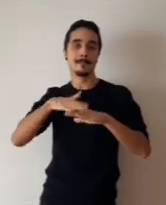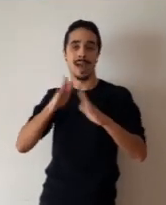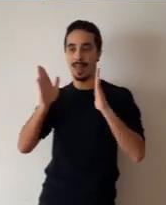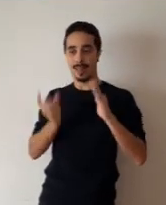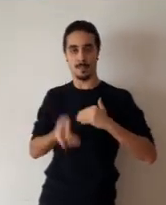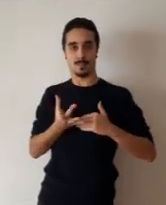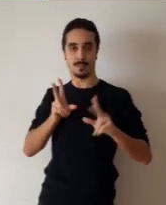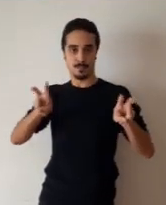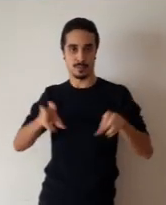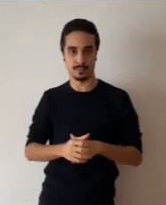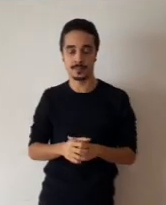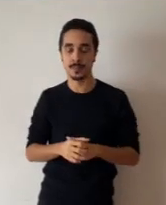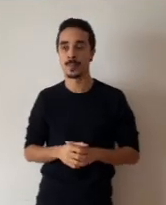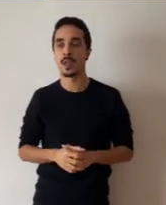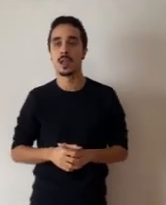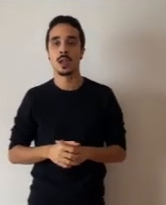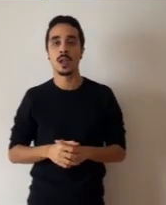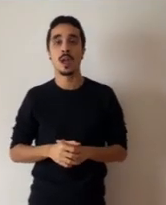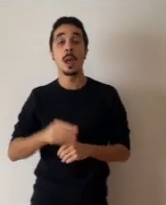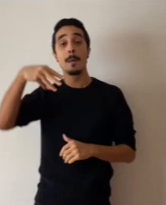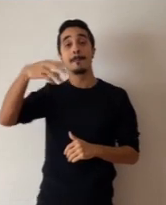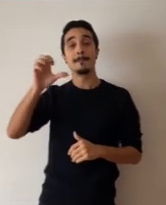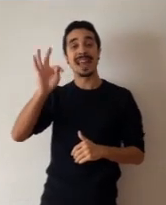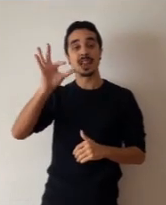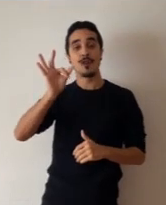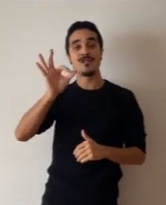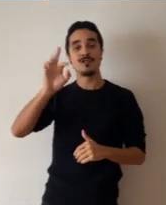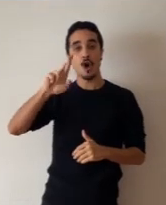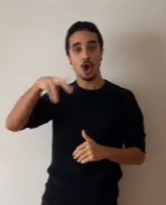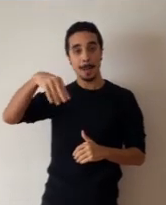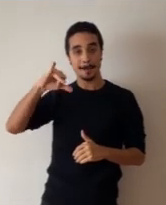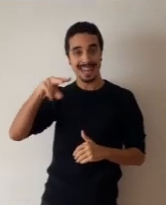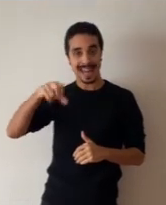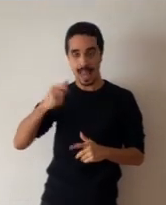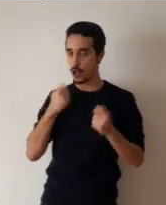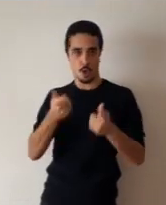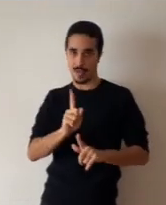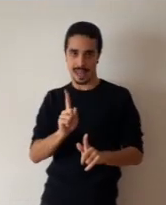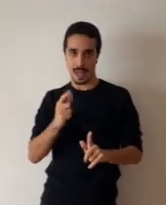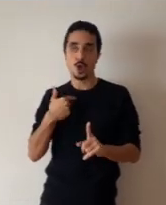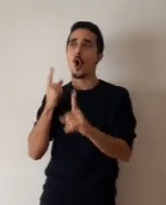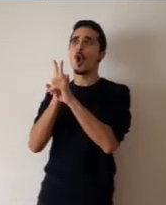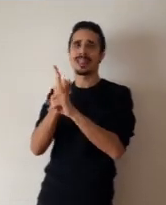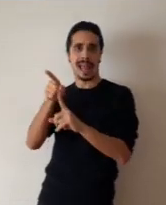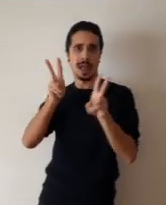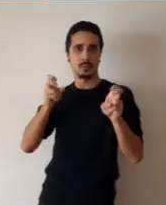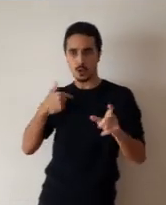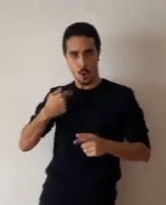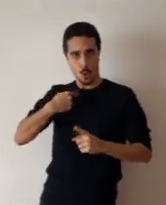siga teniéndola. Con lo cual, y con todo lo que yo he dicho, pues metformina yo no se lo